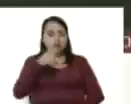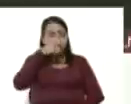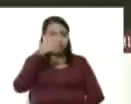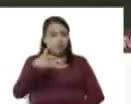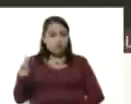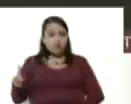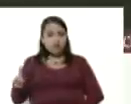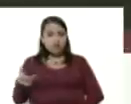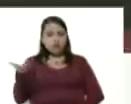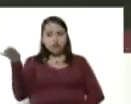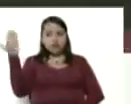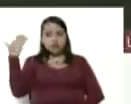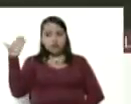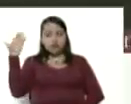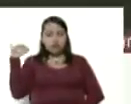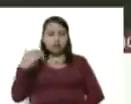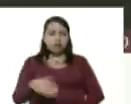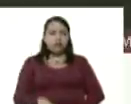del momento,